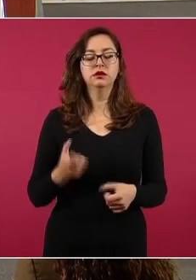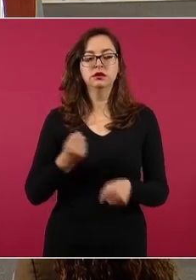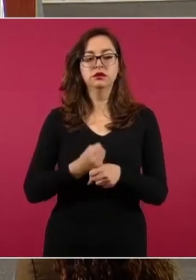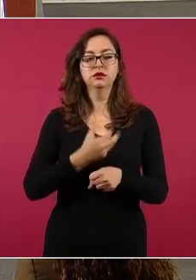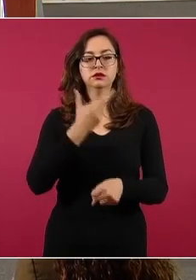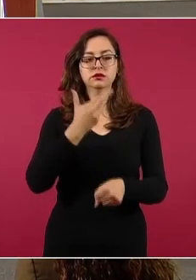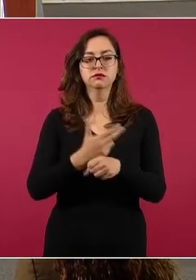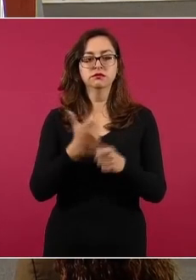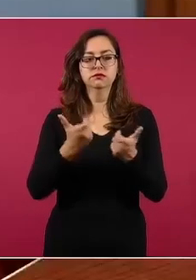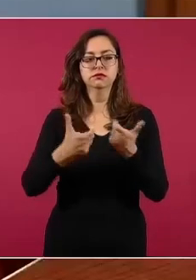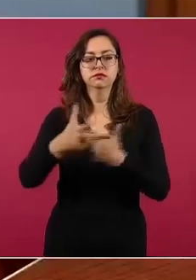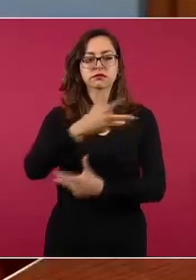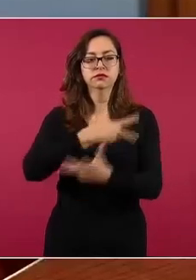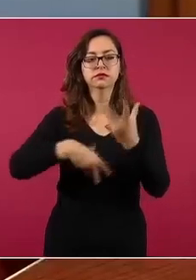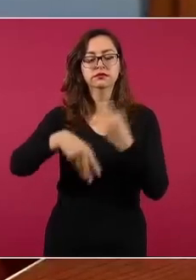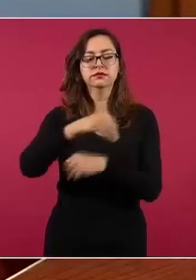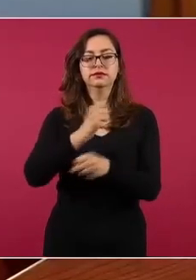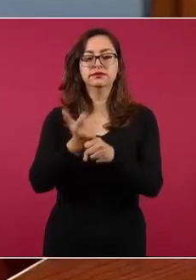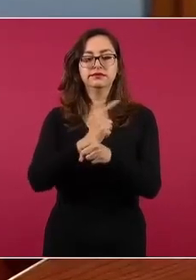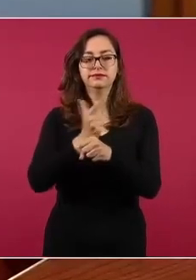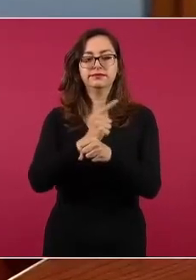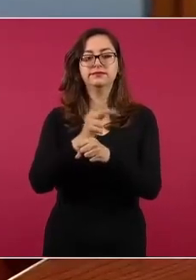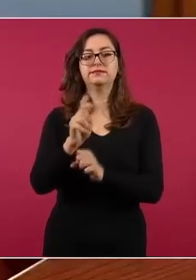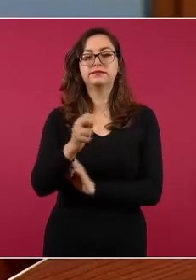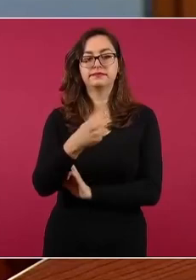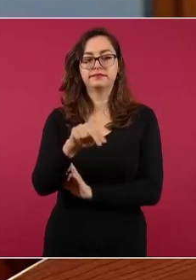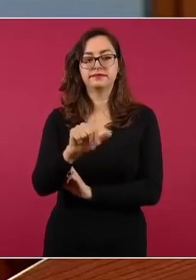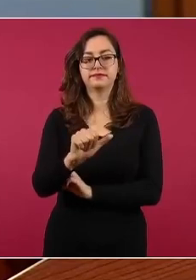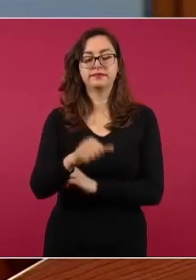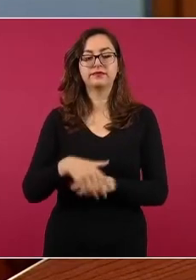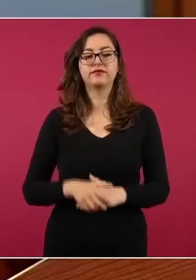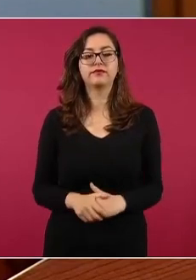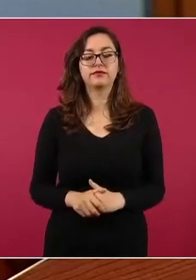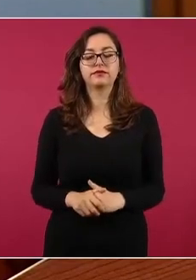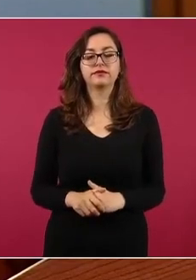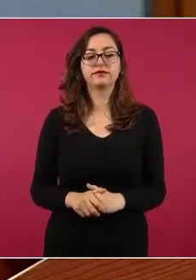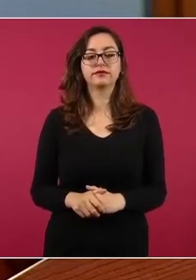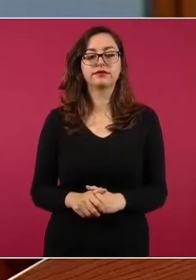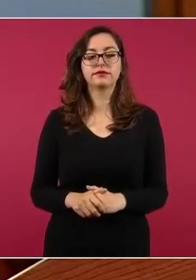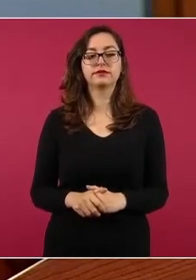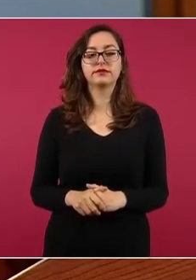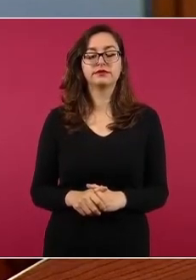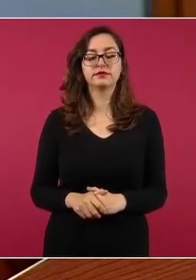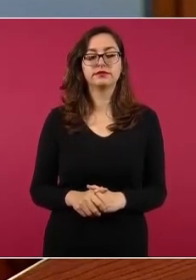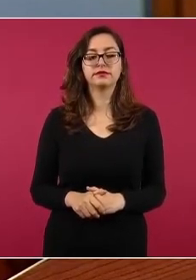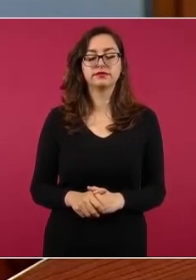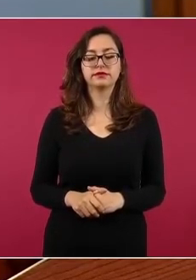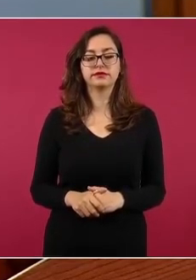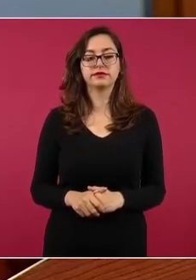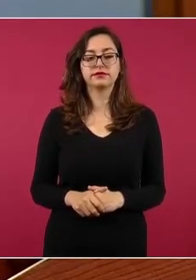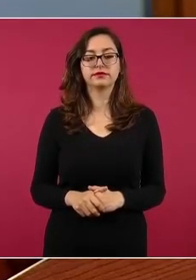licenciado Peña, José Ángel Gurría,